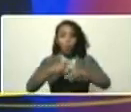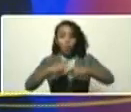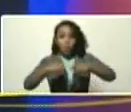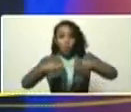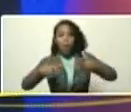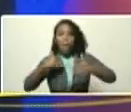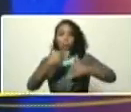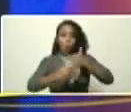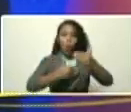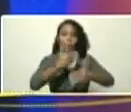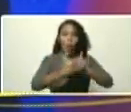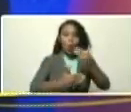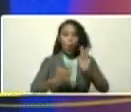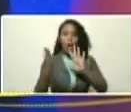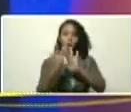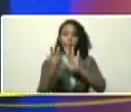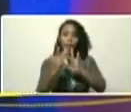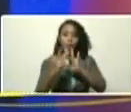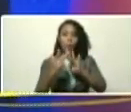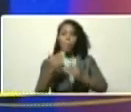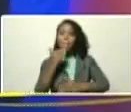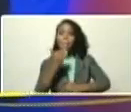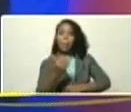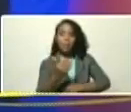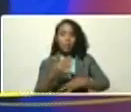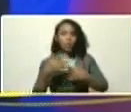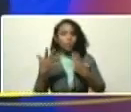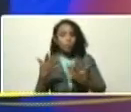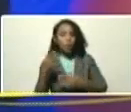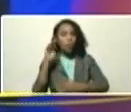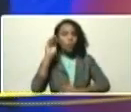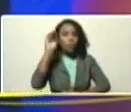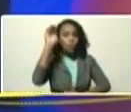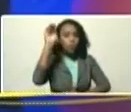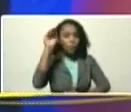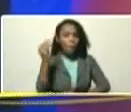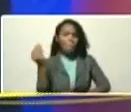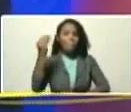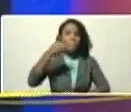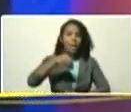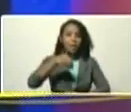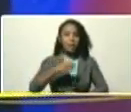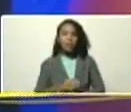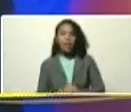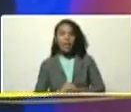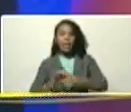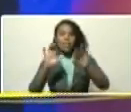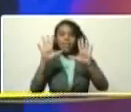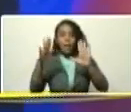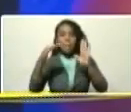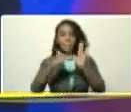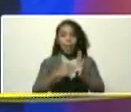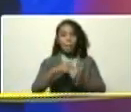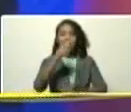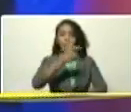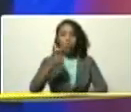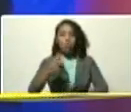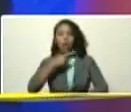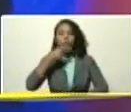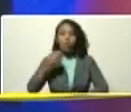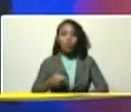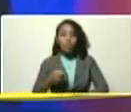la frecuencia, y que nos ha permitido que más de 10.000 ciudadanos de nacionalidad